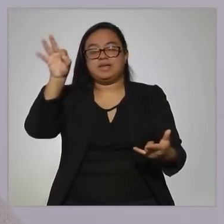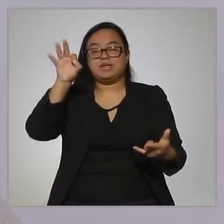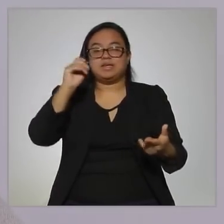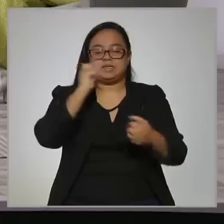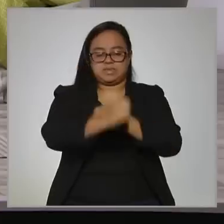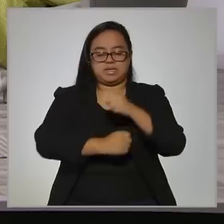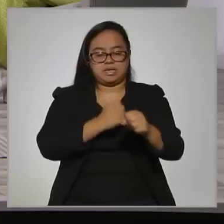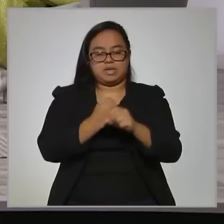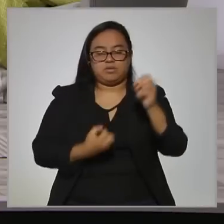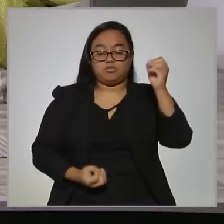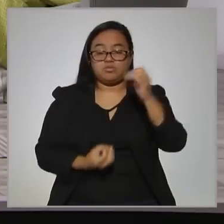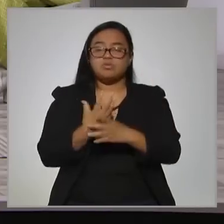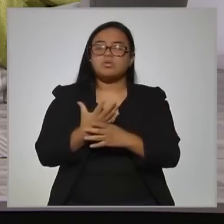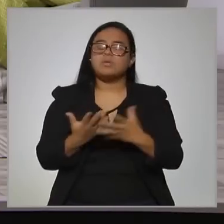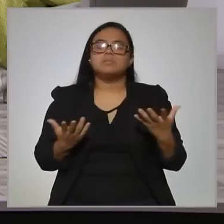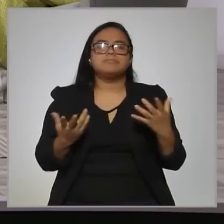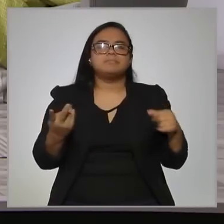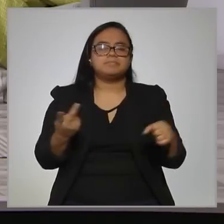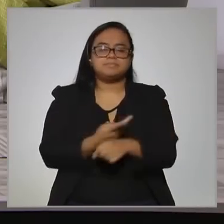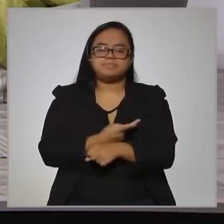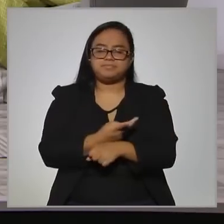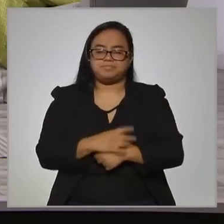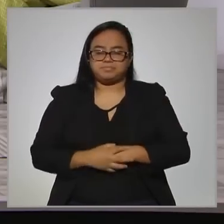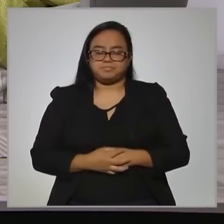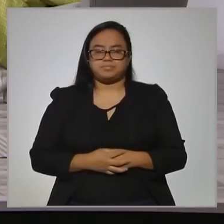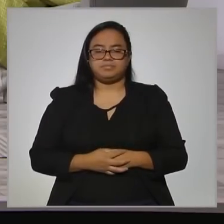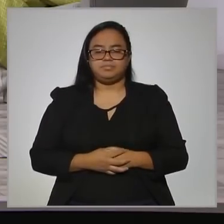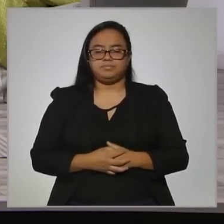del Año Nuevo, ¿qué pasó para